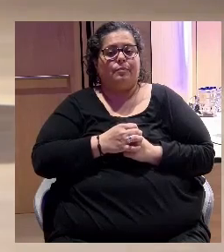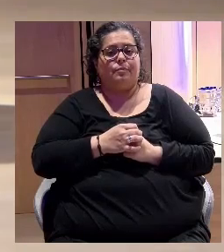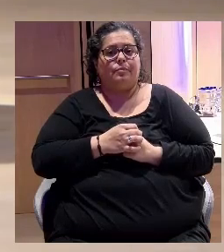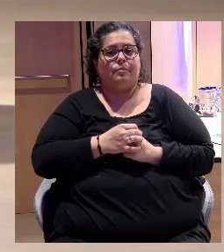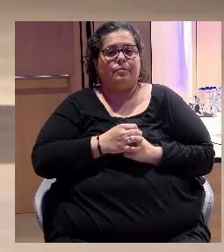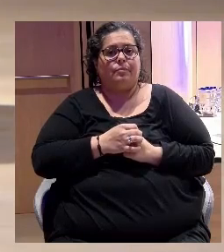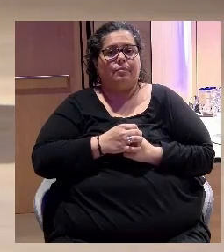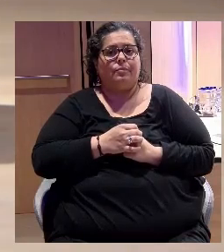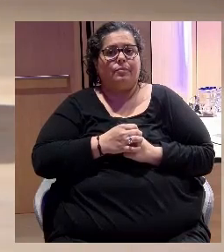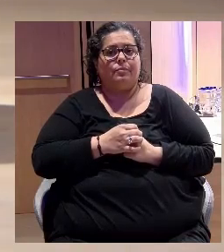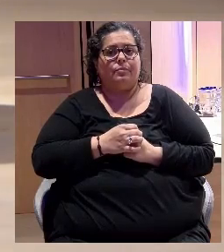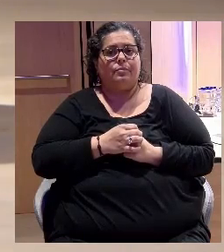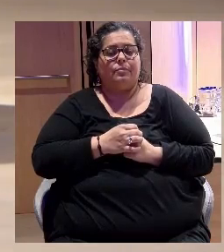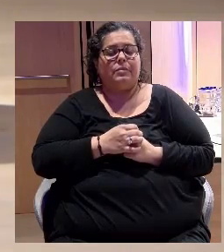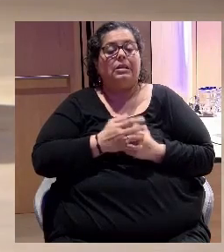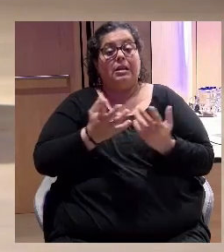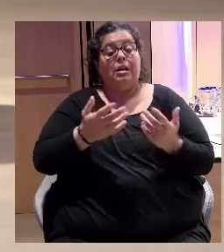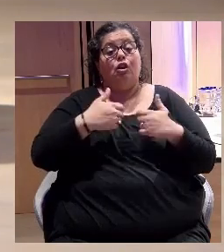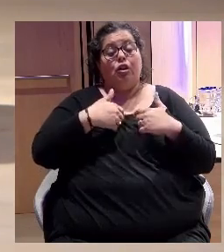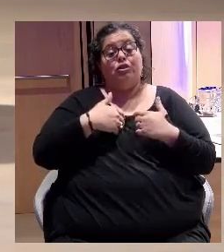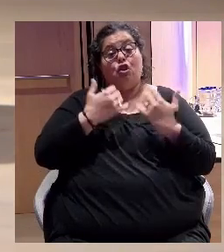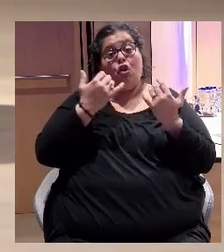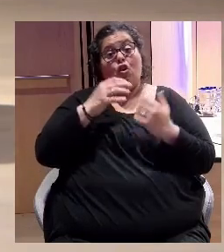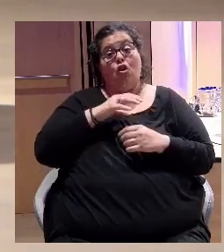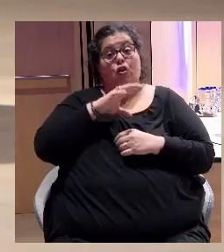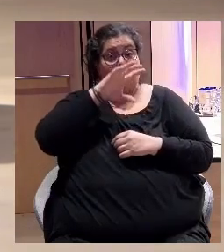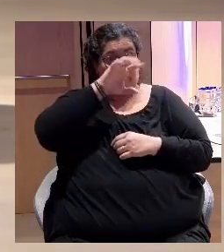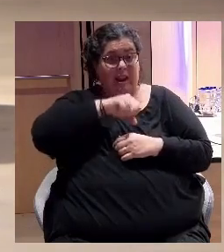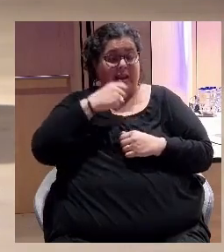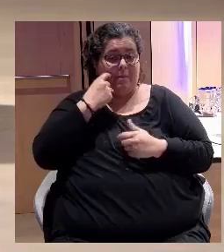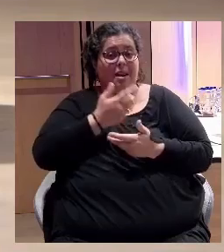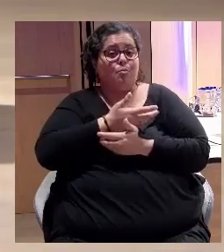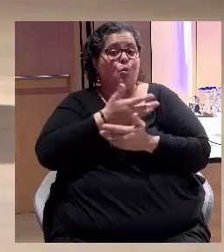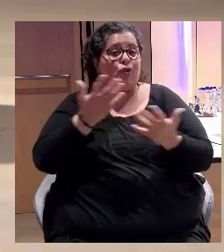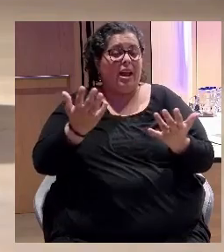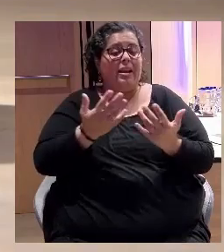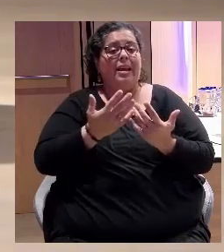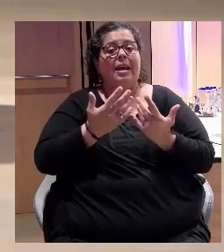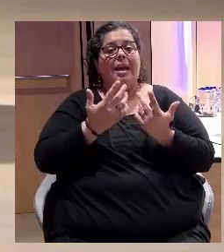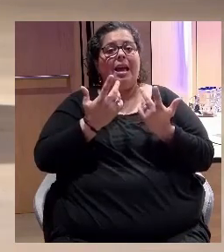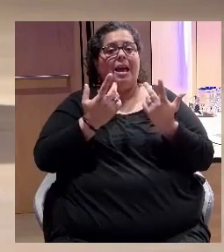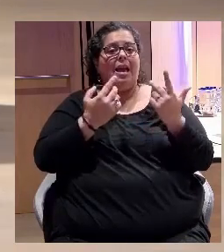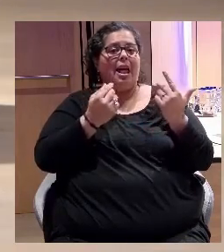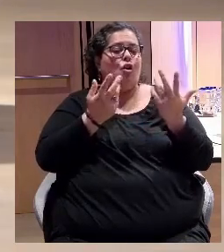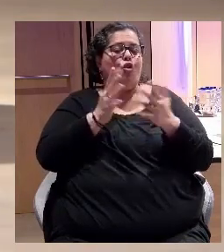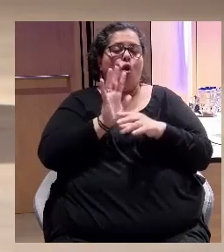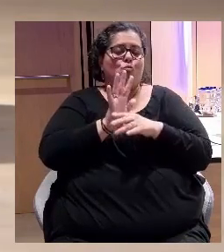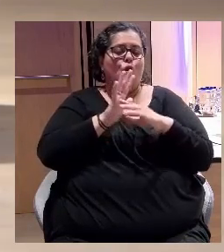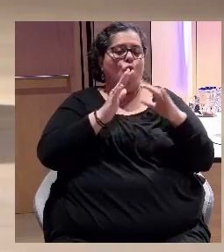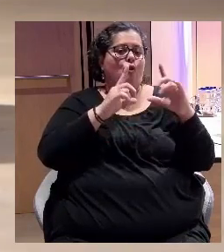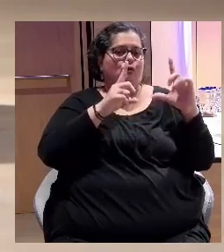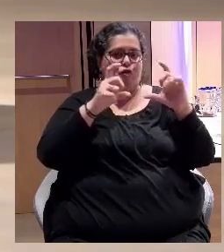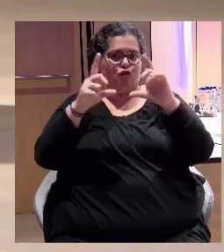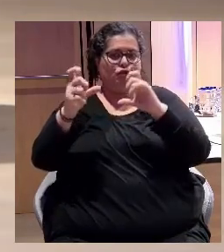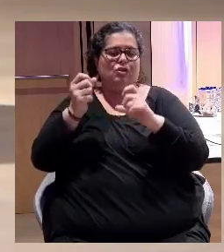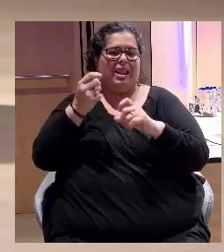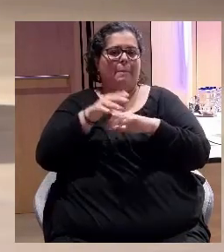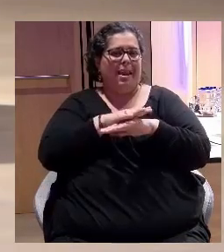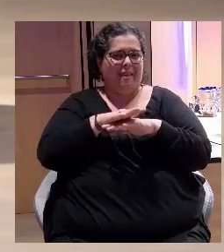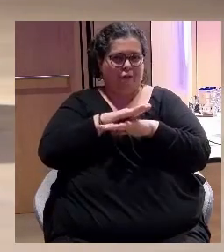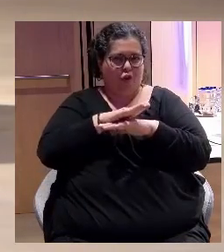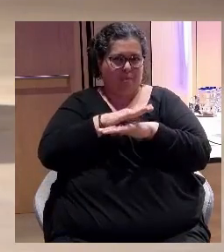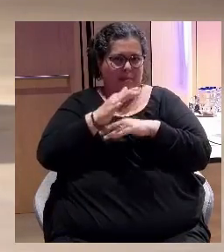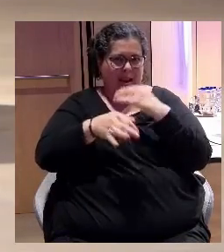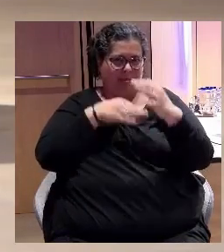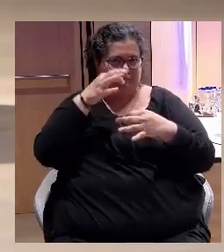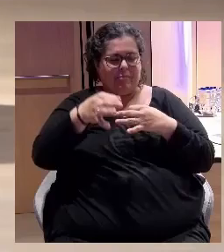hay problema. Yo lo que tenía para mostrarles eran unas capturas de la plataforma que voy a mostrarles o contarles hoy, pero